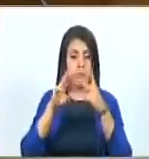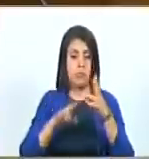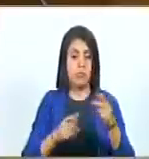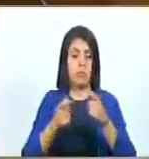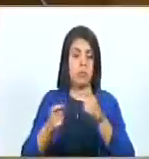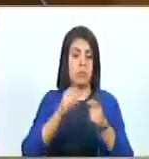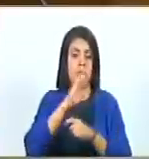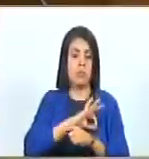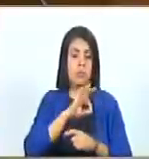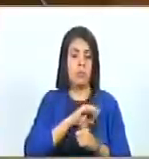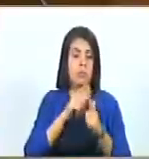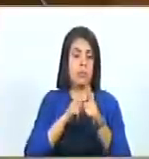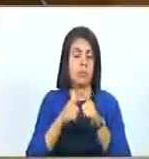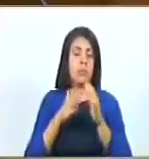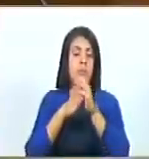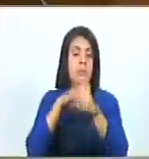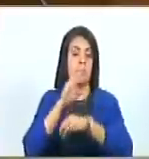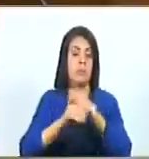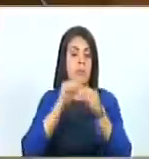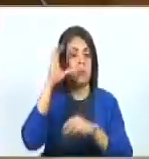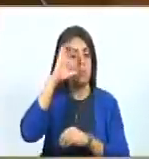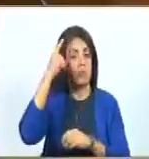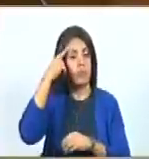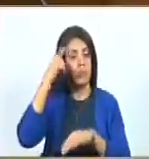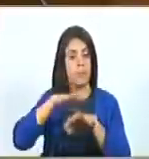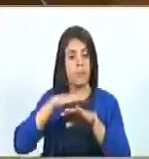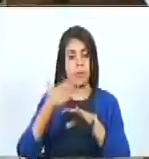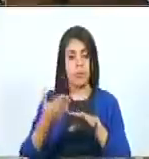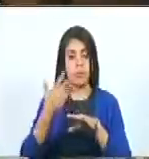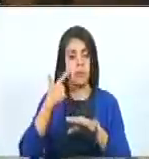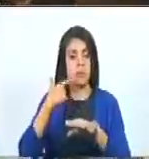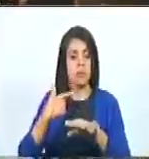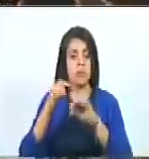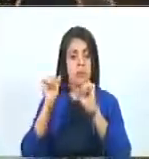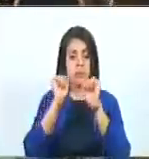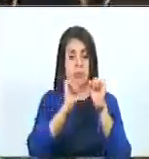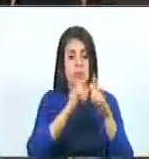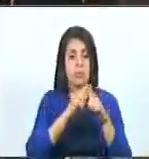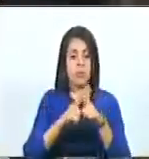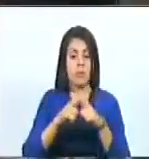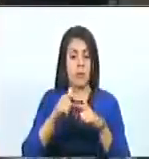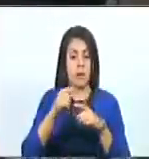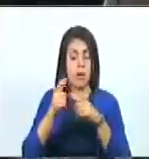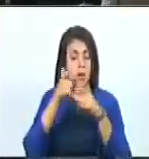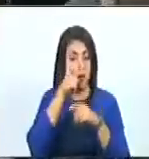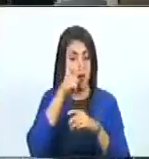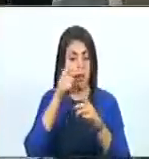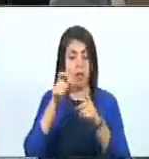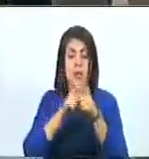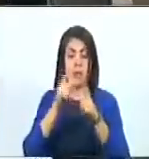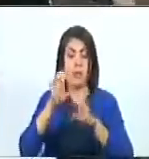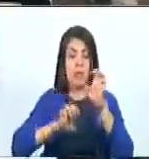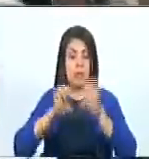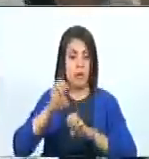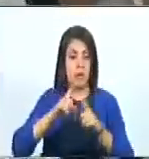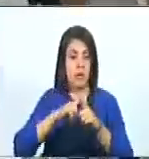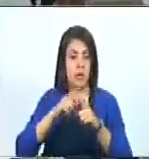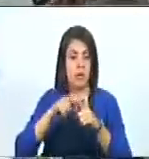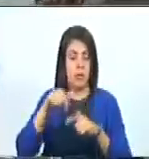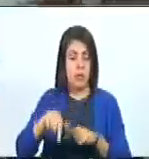de control social, orientadas a crear conciencia para la debida prevención, vigilancia, supervisión, evaluación,